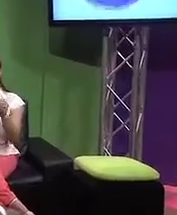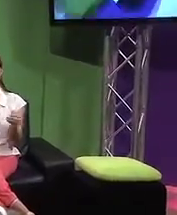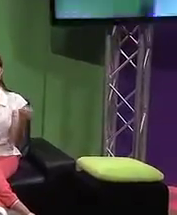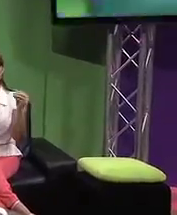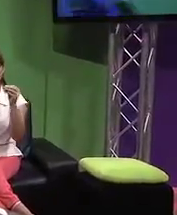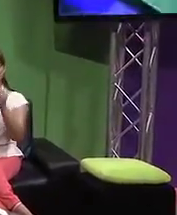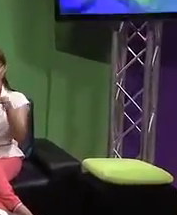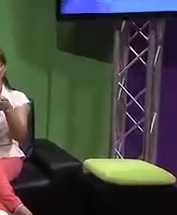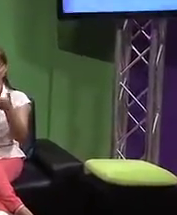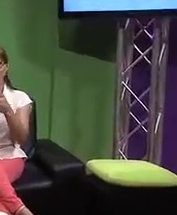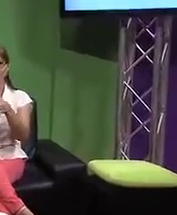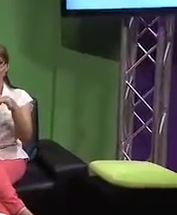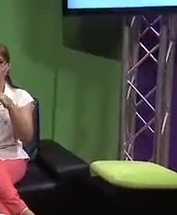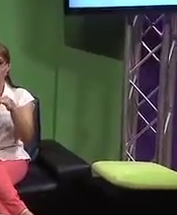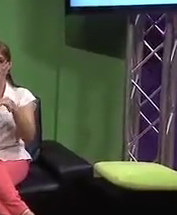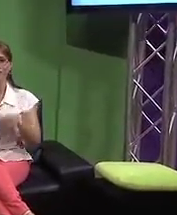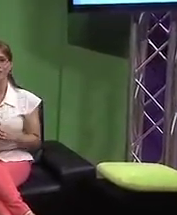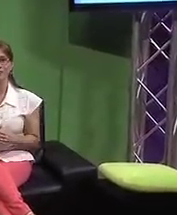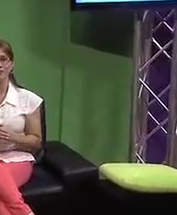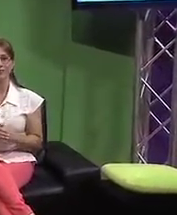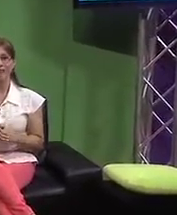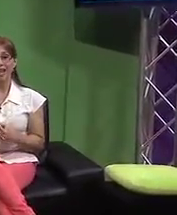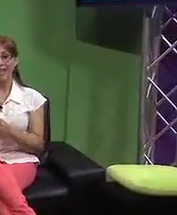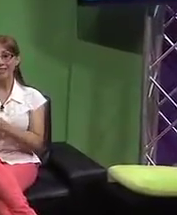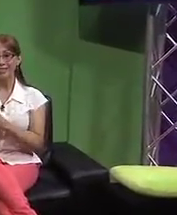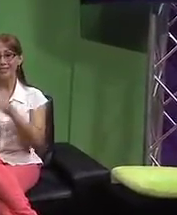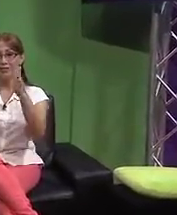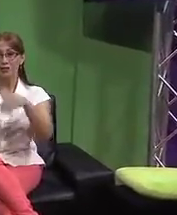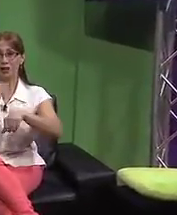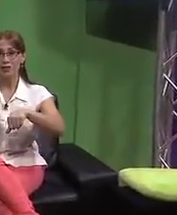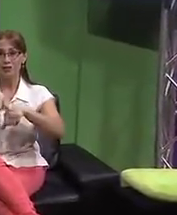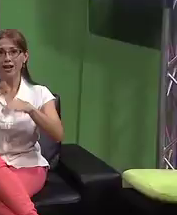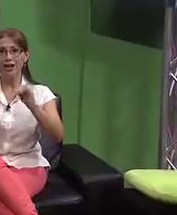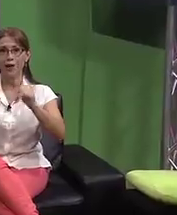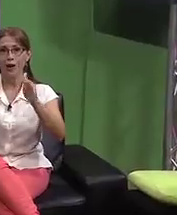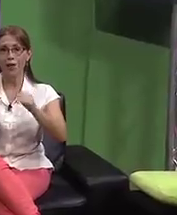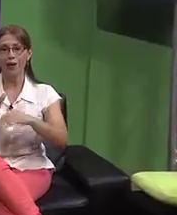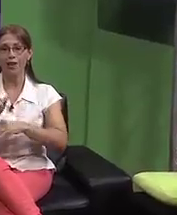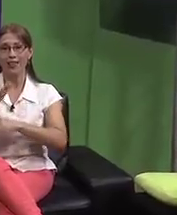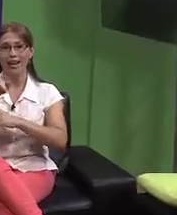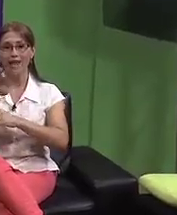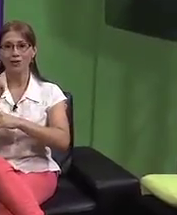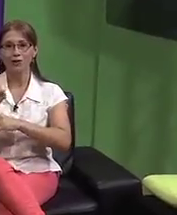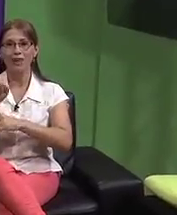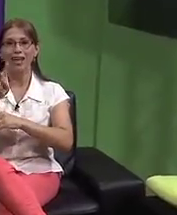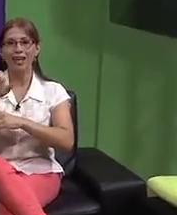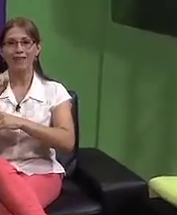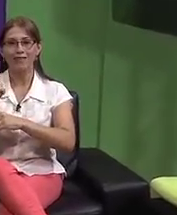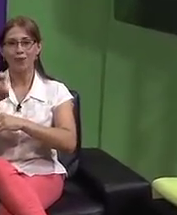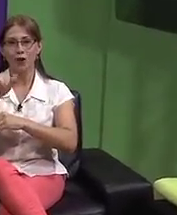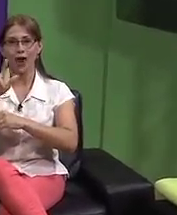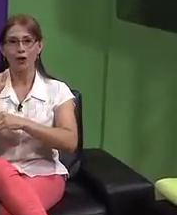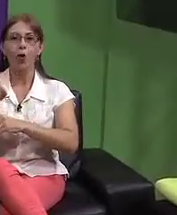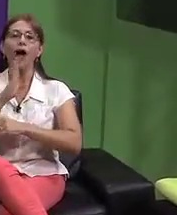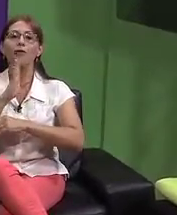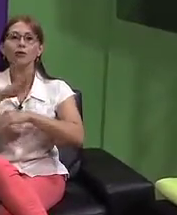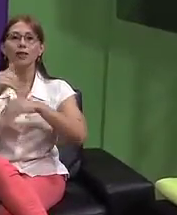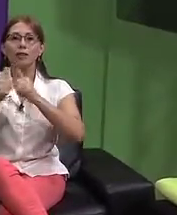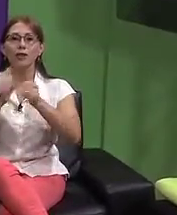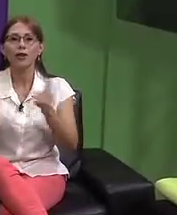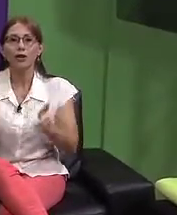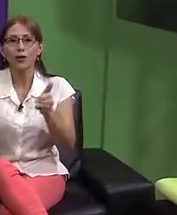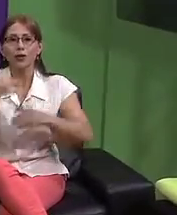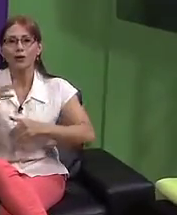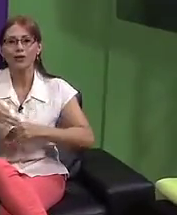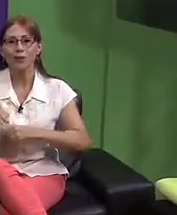Estamos de vuelta con más de Nexos. El seleccionado nacional y jugador de Lions, Kevin Solano, nos habló del deporte que lo motiva